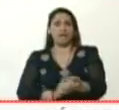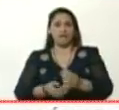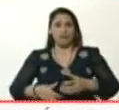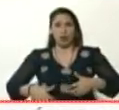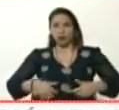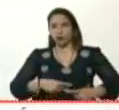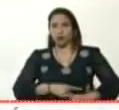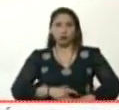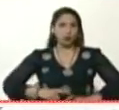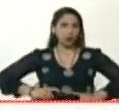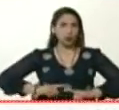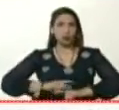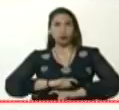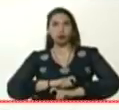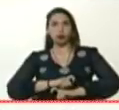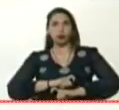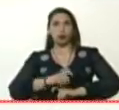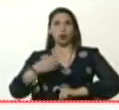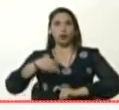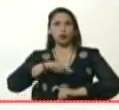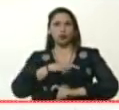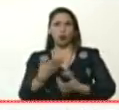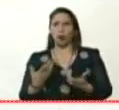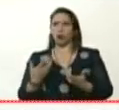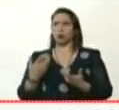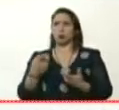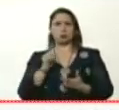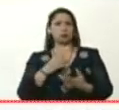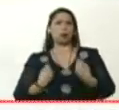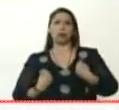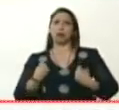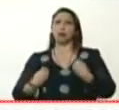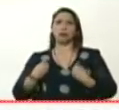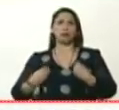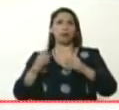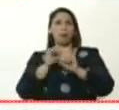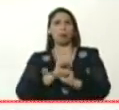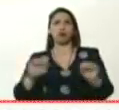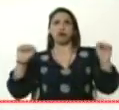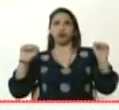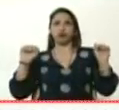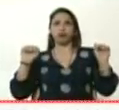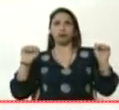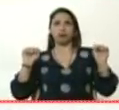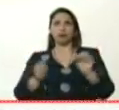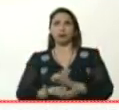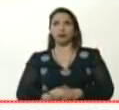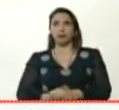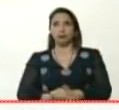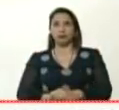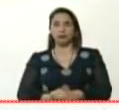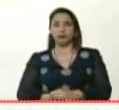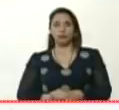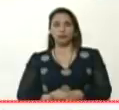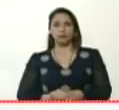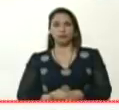Nervios. Y nosotros estamos operados los nervios y no estamos desesperados tampoco. Los demás son nervios.